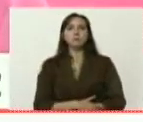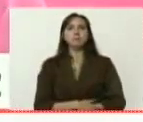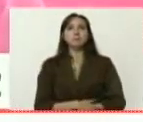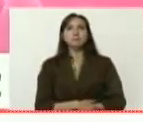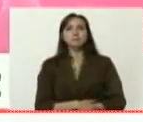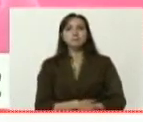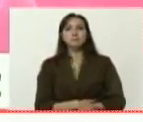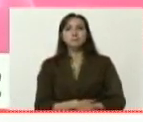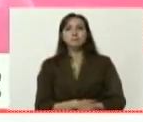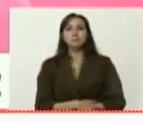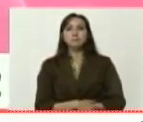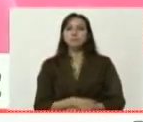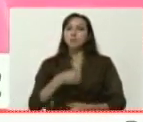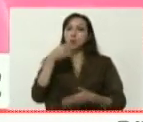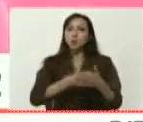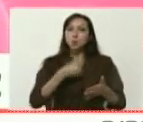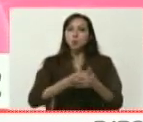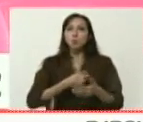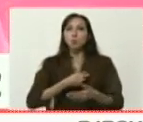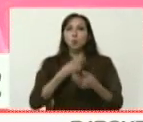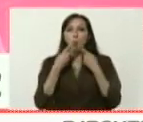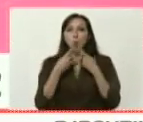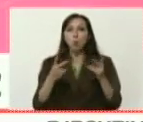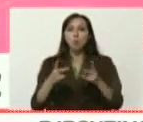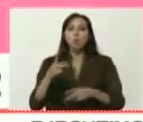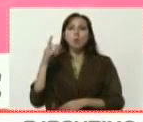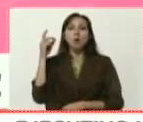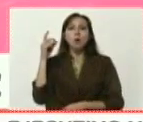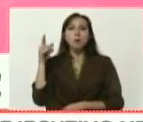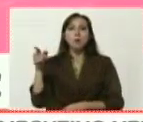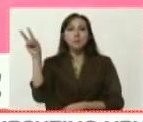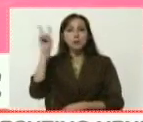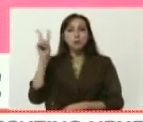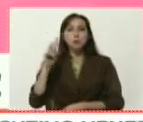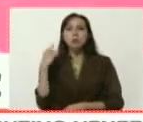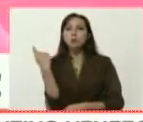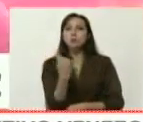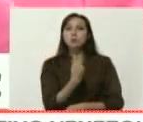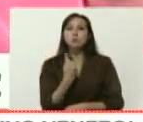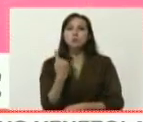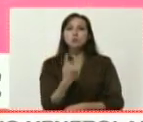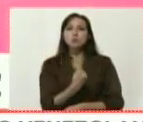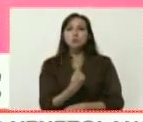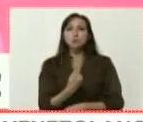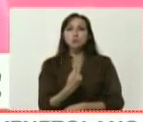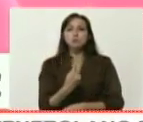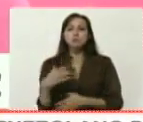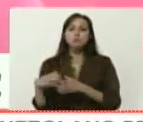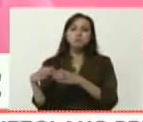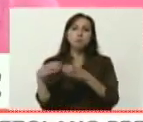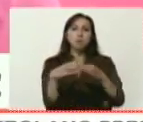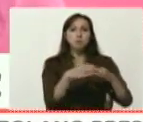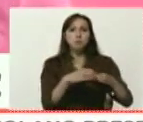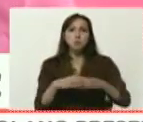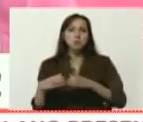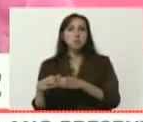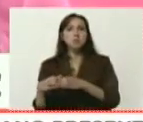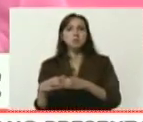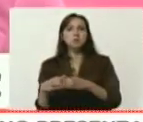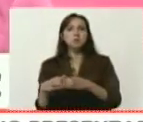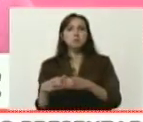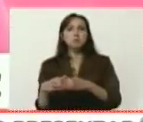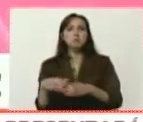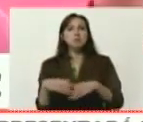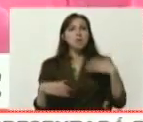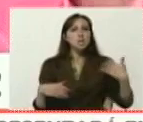La lucha popular de Venezuela es una sola. De los partidos progresistas, de los partidos de